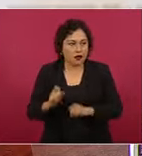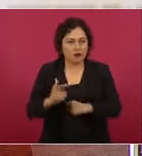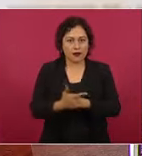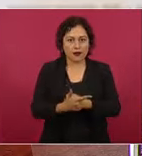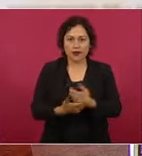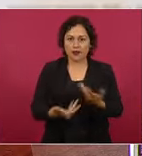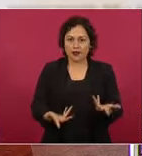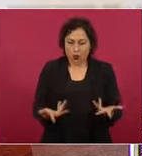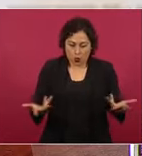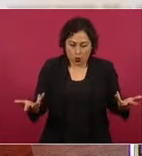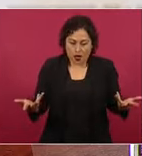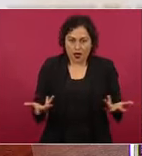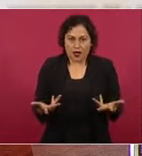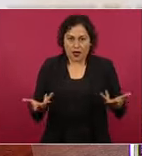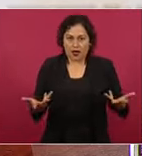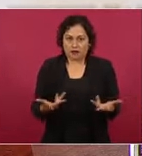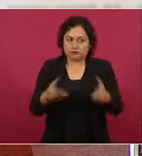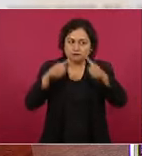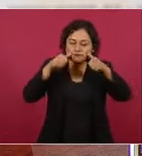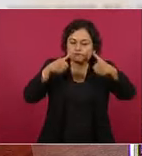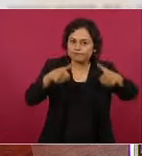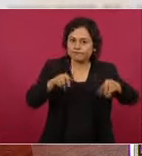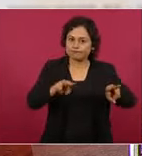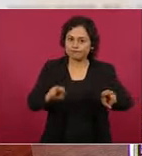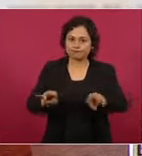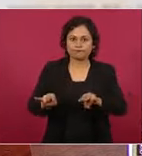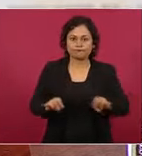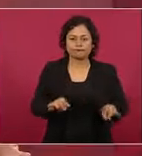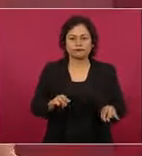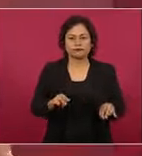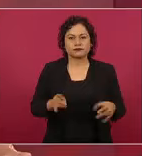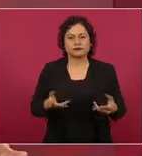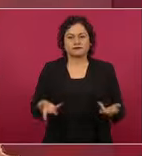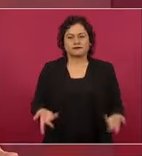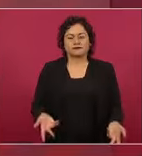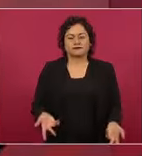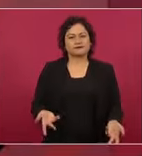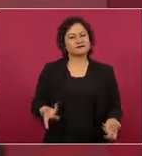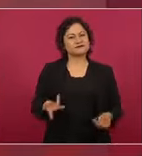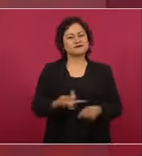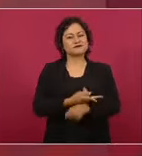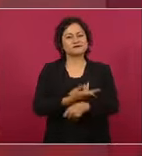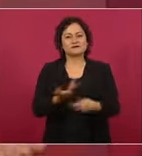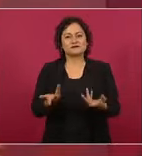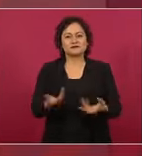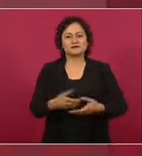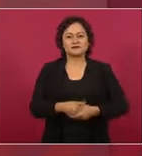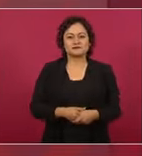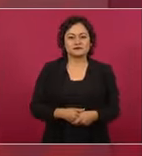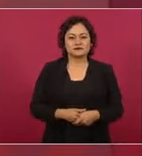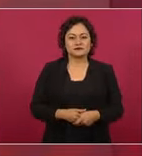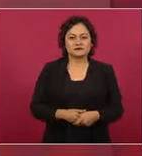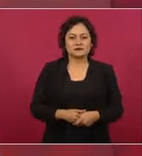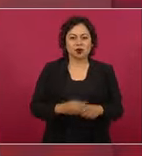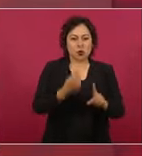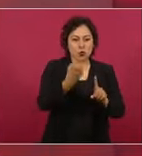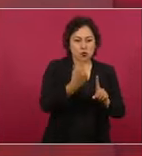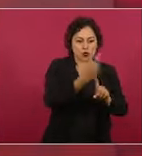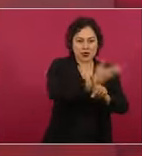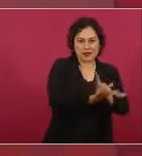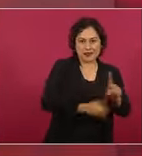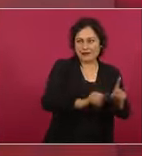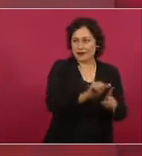Hay que aplicarse. ¿Qué se podía hacer de 1 a 6 de la tarde? Ni